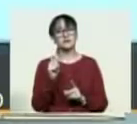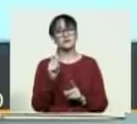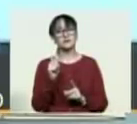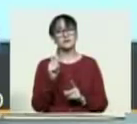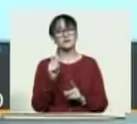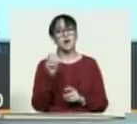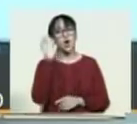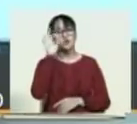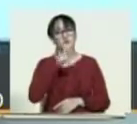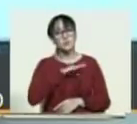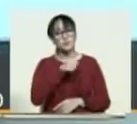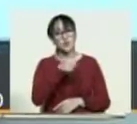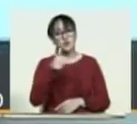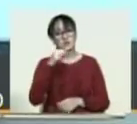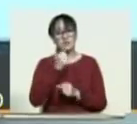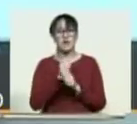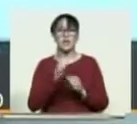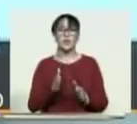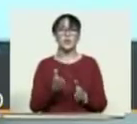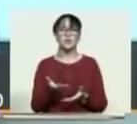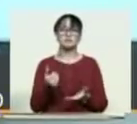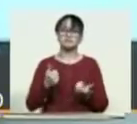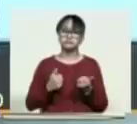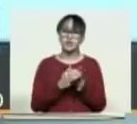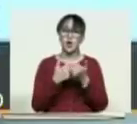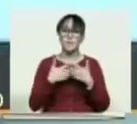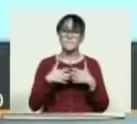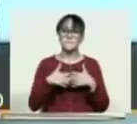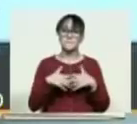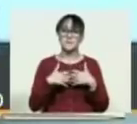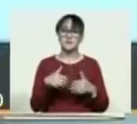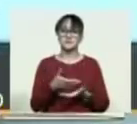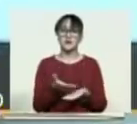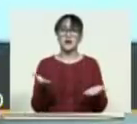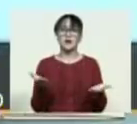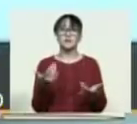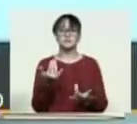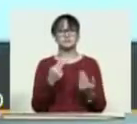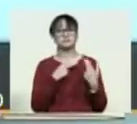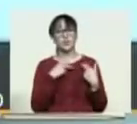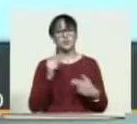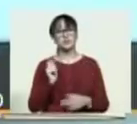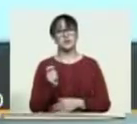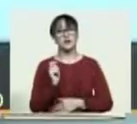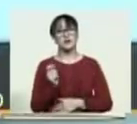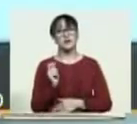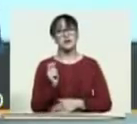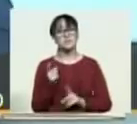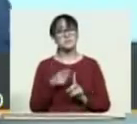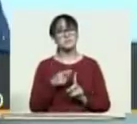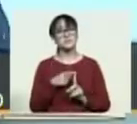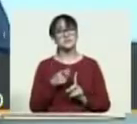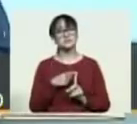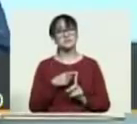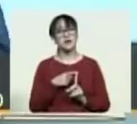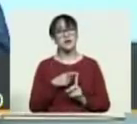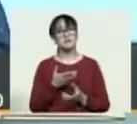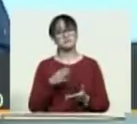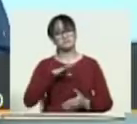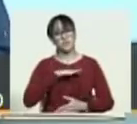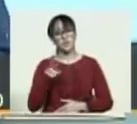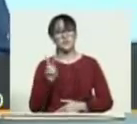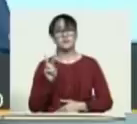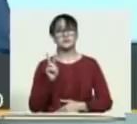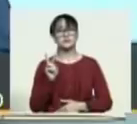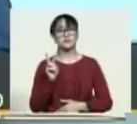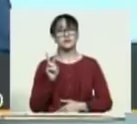los Trabajadores, y pido la cooperación de los empresarios. Ahora, eso es una tarea principal para nuestro país.